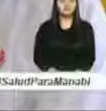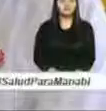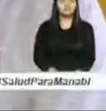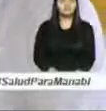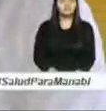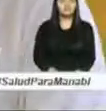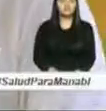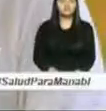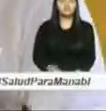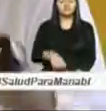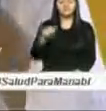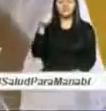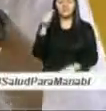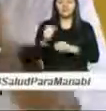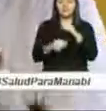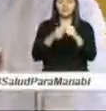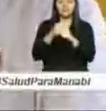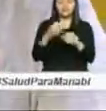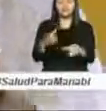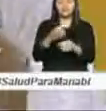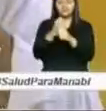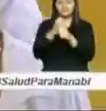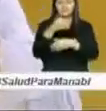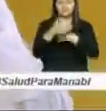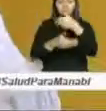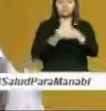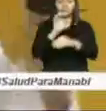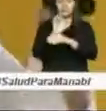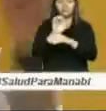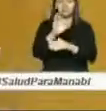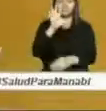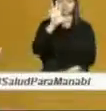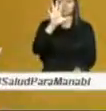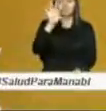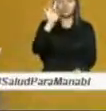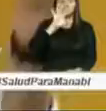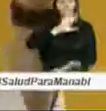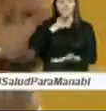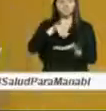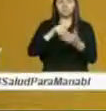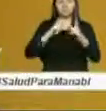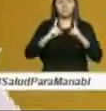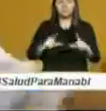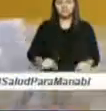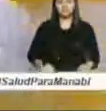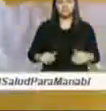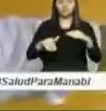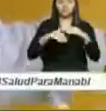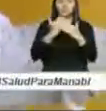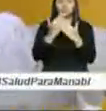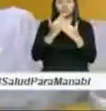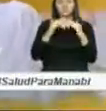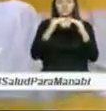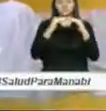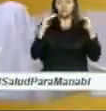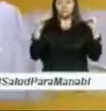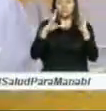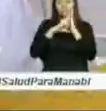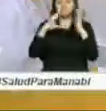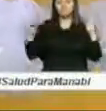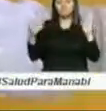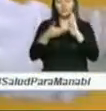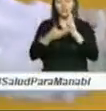Durante esta década ganada, hemos construido en el país 58 centros de salud, de los nuevos. Estos son estandarizados.